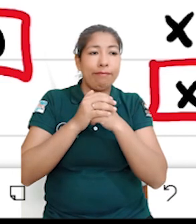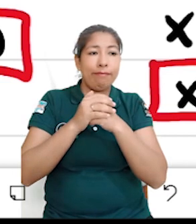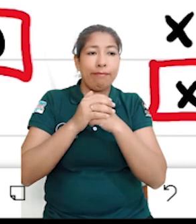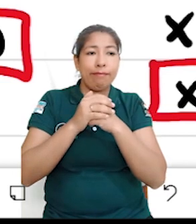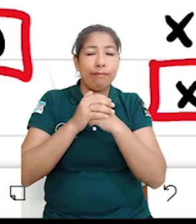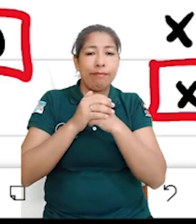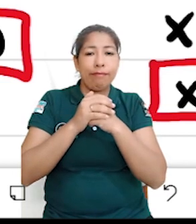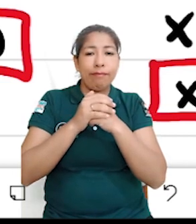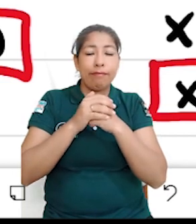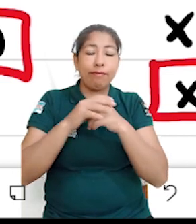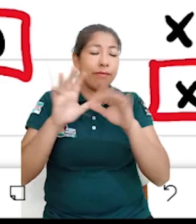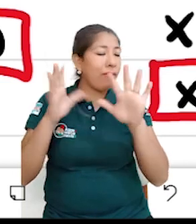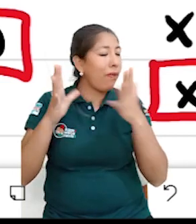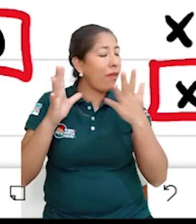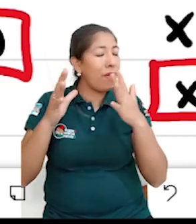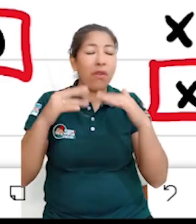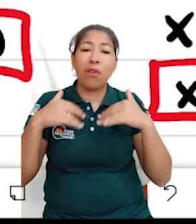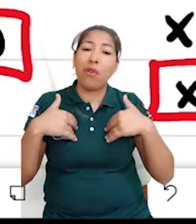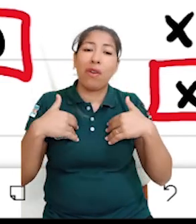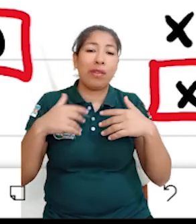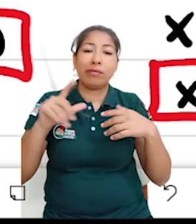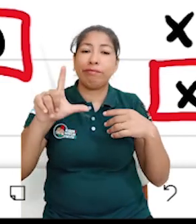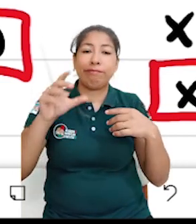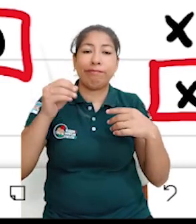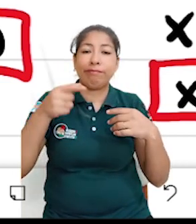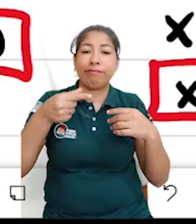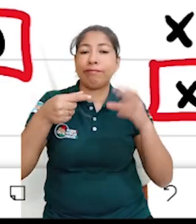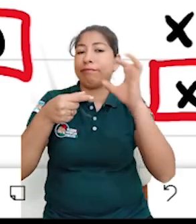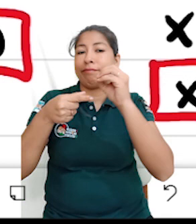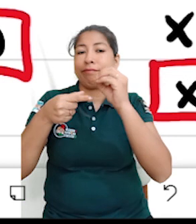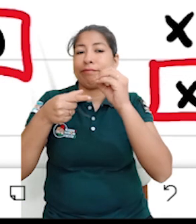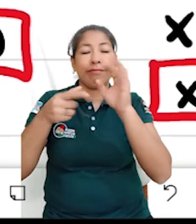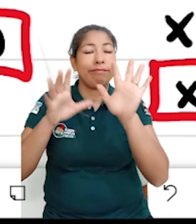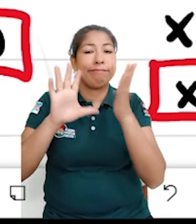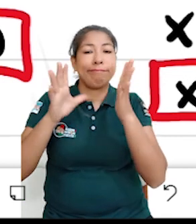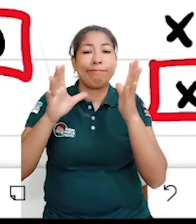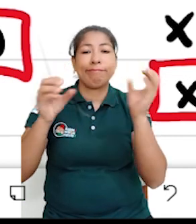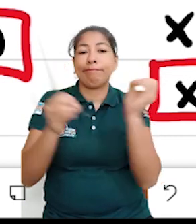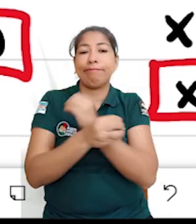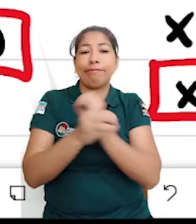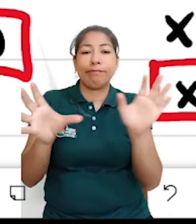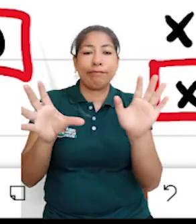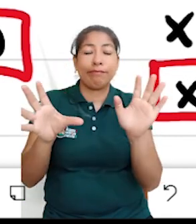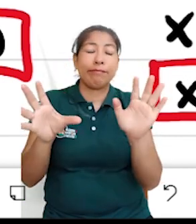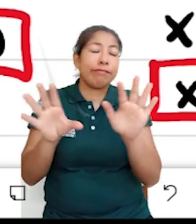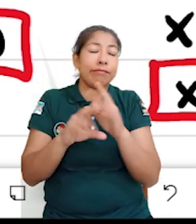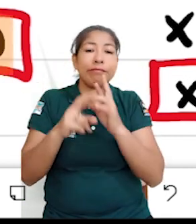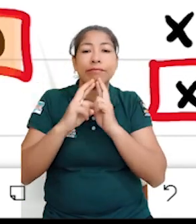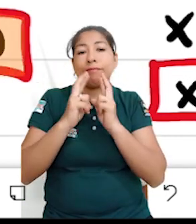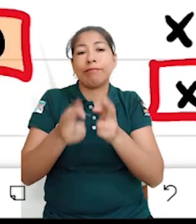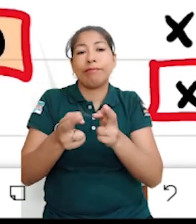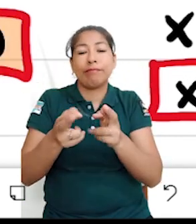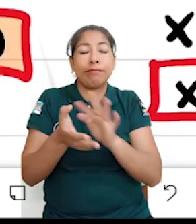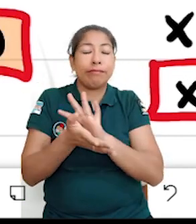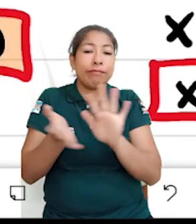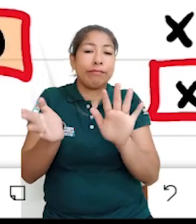Tampoco existe el logaritmo de 0. Vamos a ver, tampoco hay. Y como tenemos en nuestros resultados un valor